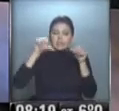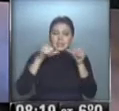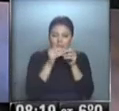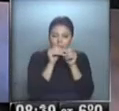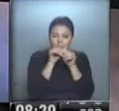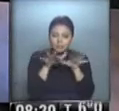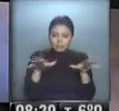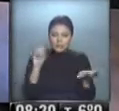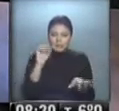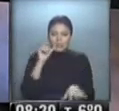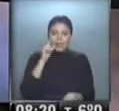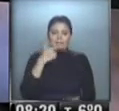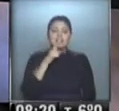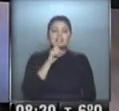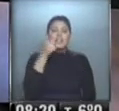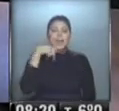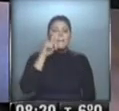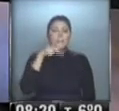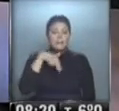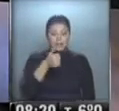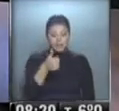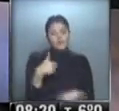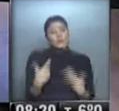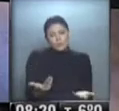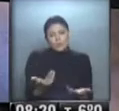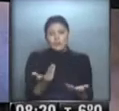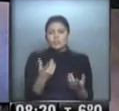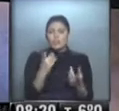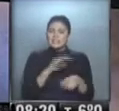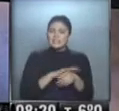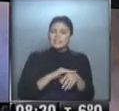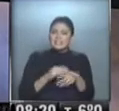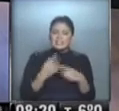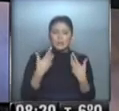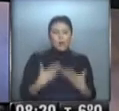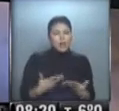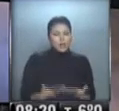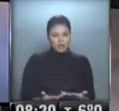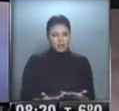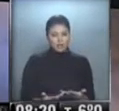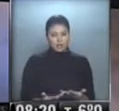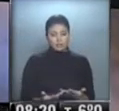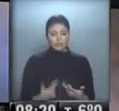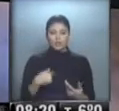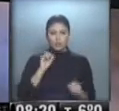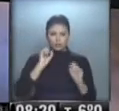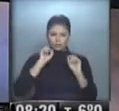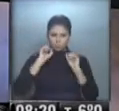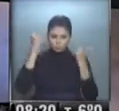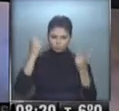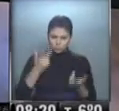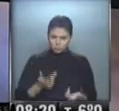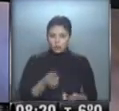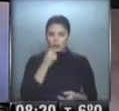llama histamina y la histamina es la que nos va a producir estos síntomas tan molestos que nos ponen de muy mal humor